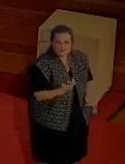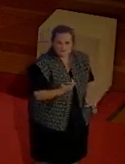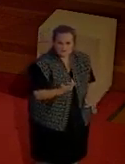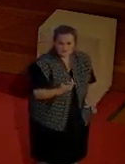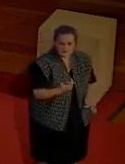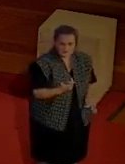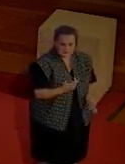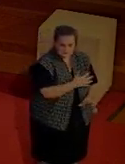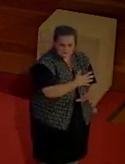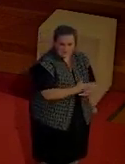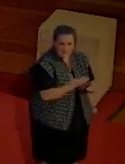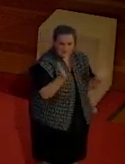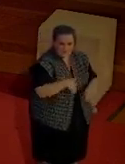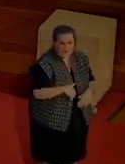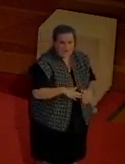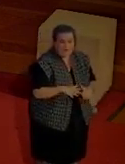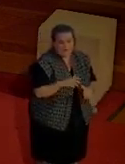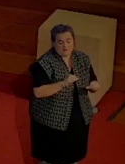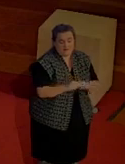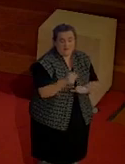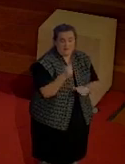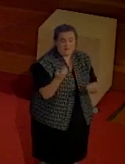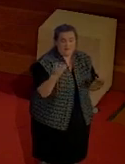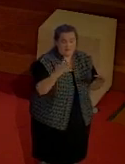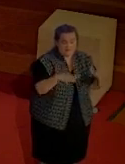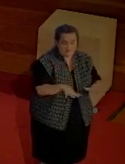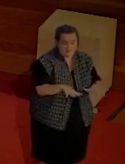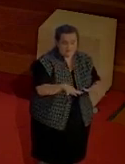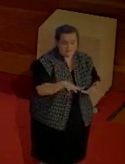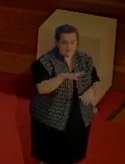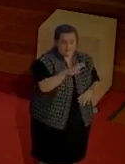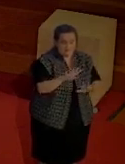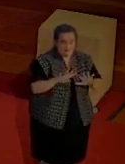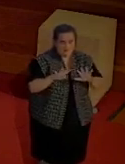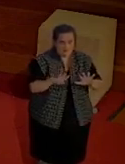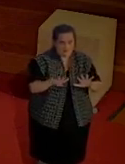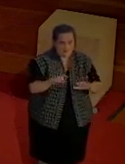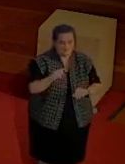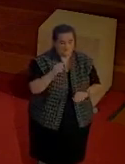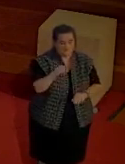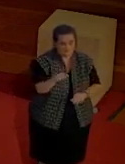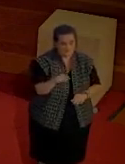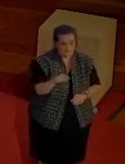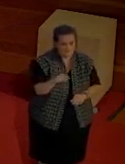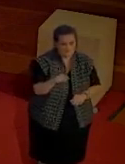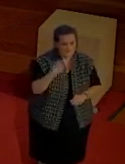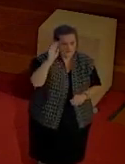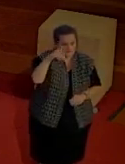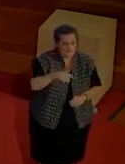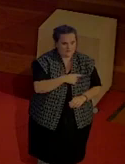existió 1949 cuando se crea la República popular china era un cero a la izquierda militarmente